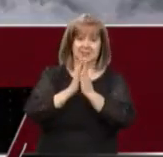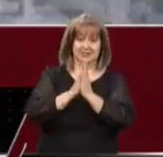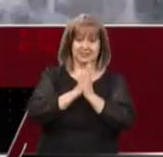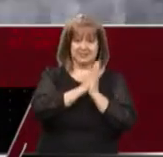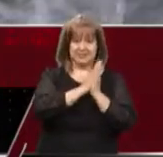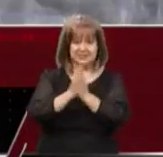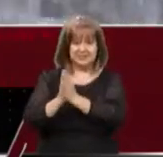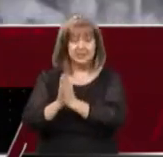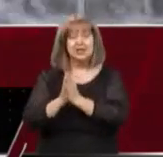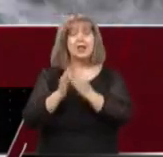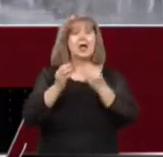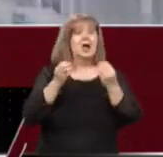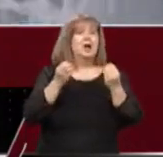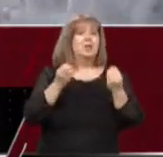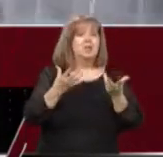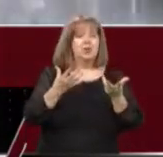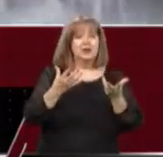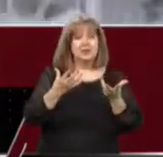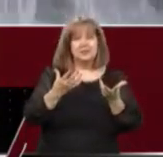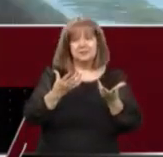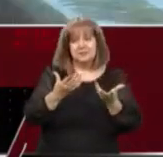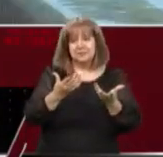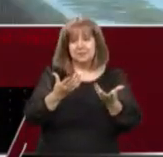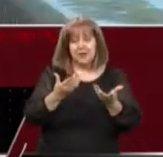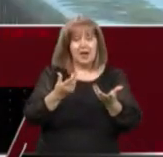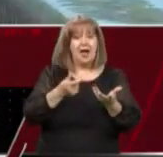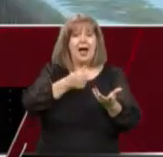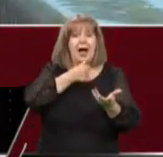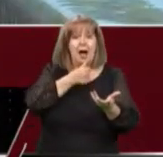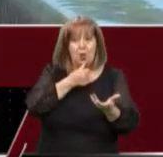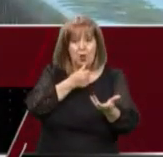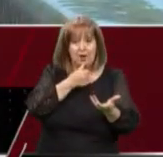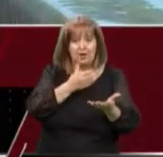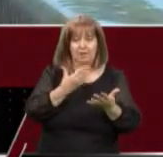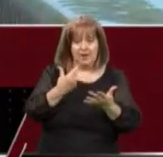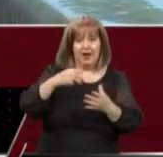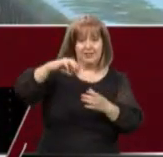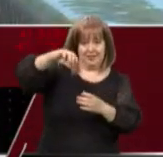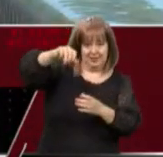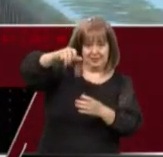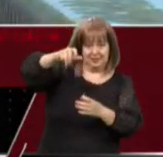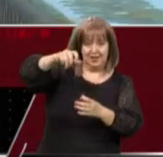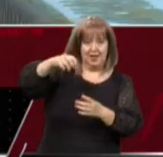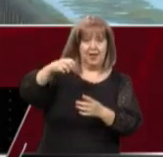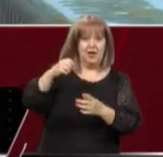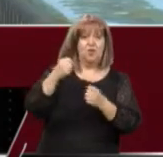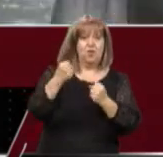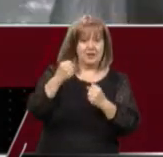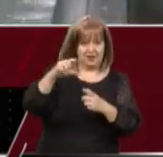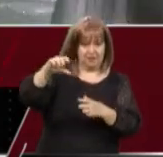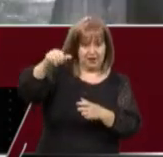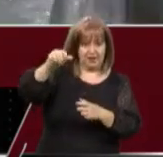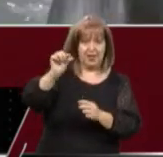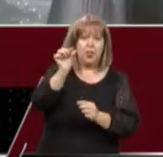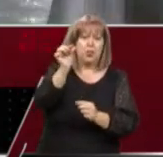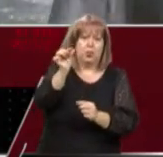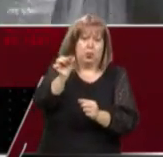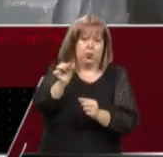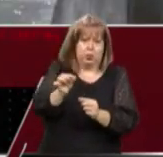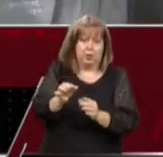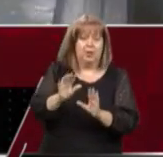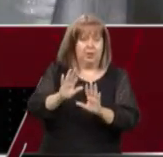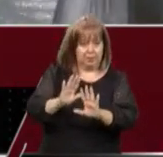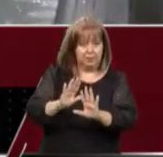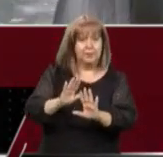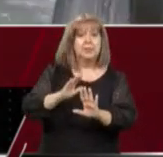para ver el abastecimiento del agua potable Ah como decíamos ya están trabajando No al cien al 80 un porcentaje interesante después de haber este